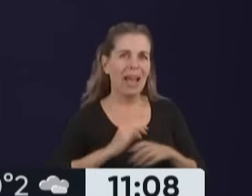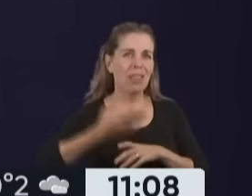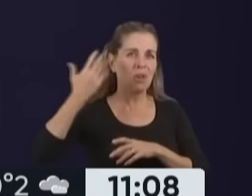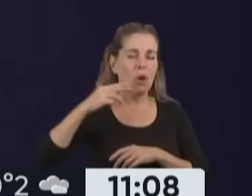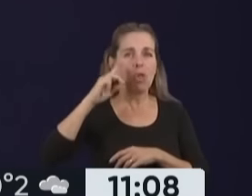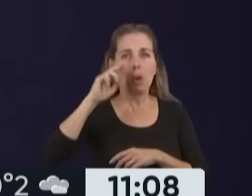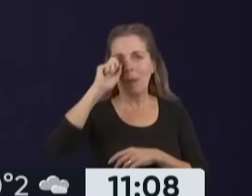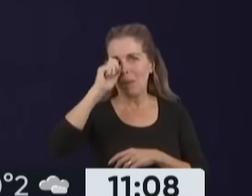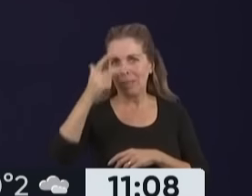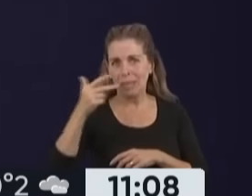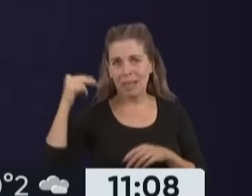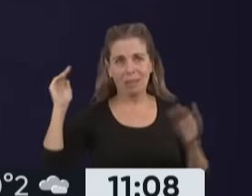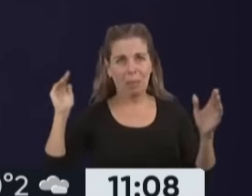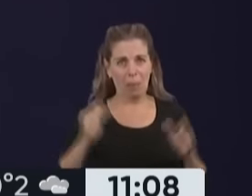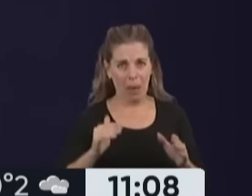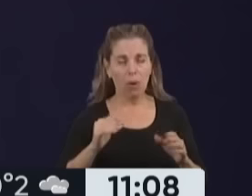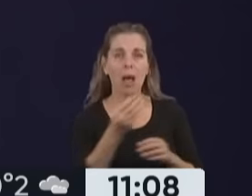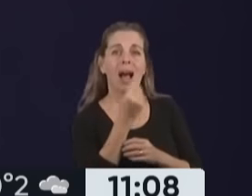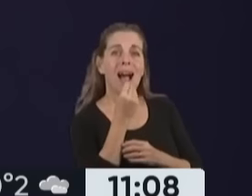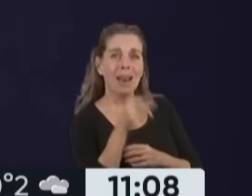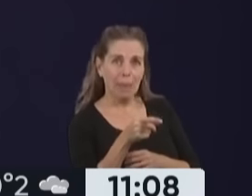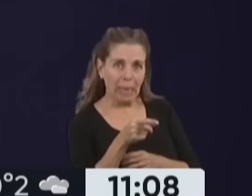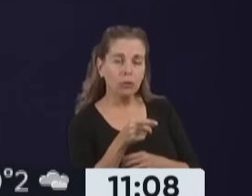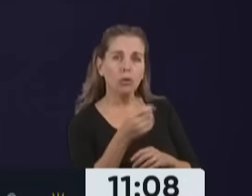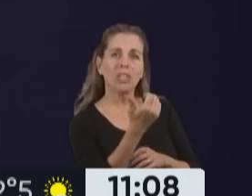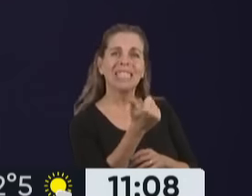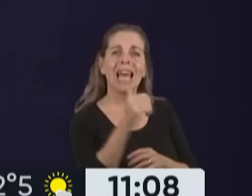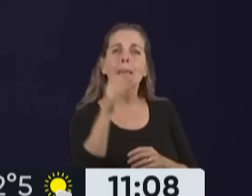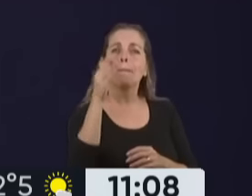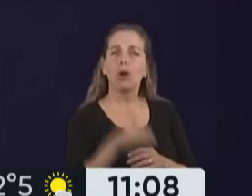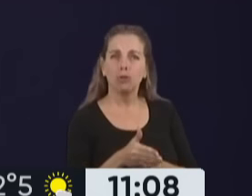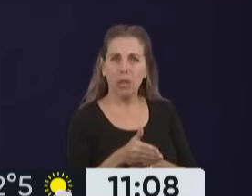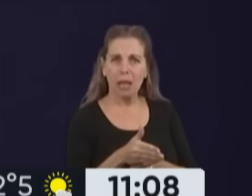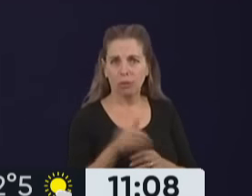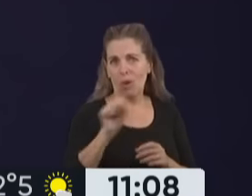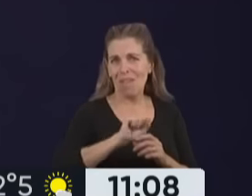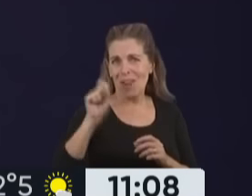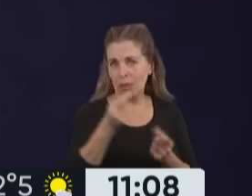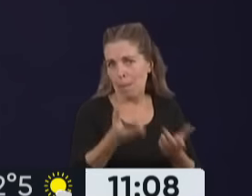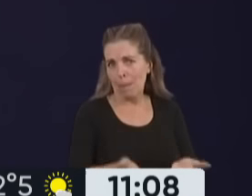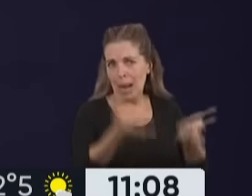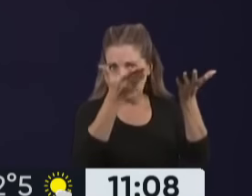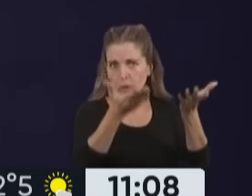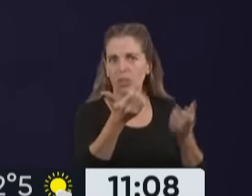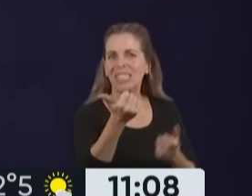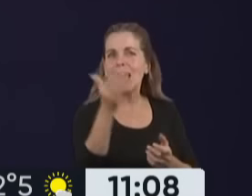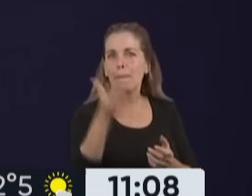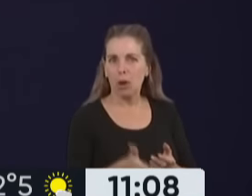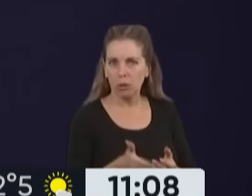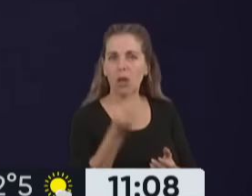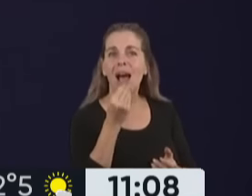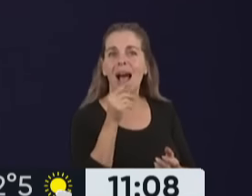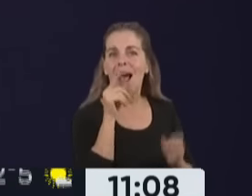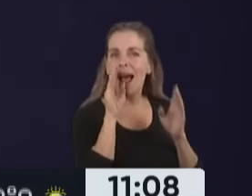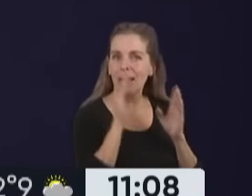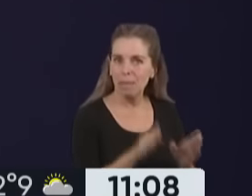2023. La inflación en alimentos fue del 6%. Por supuesto, todo esto en línea con el trabajo que se